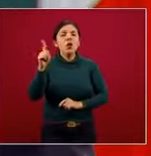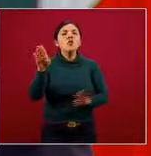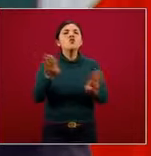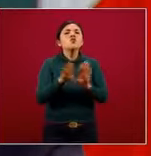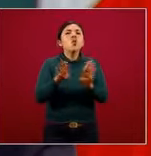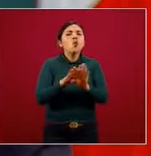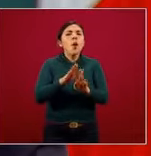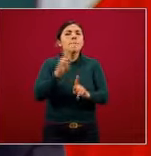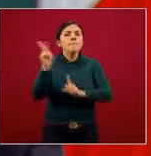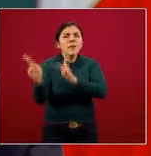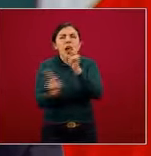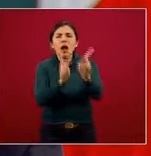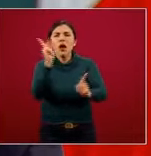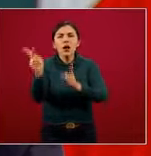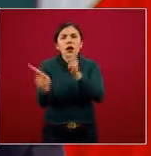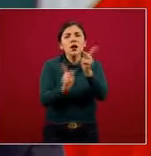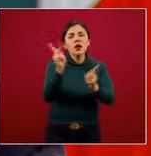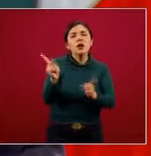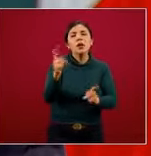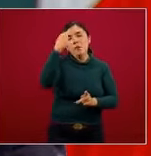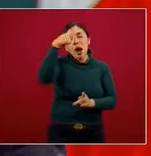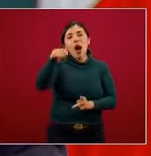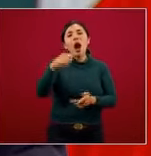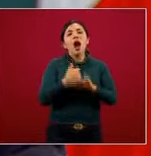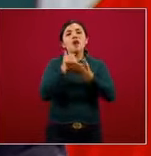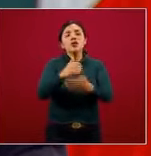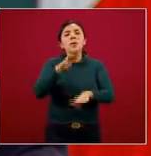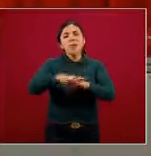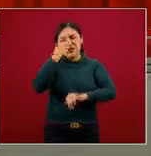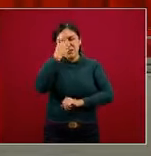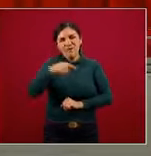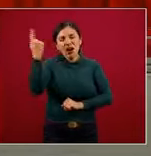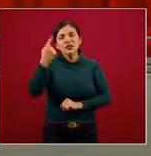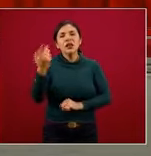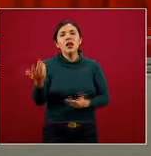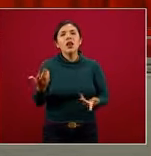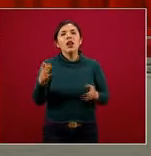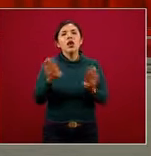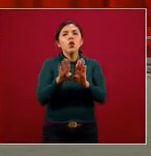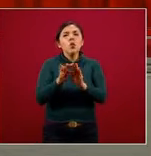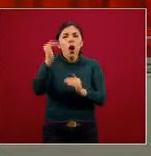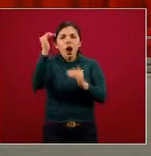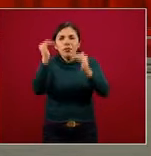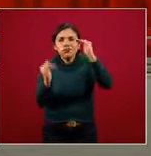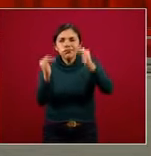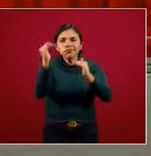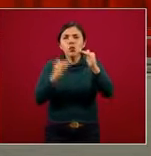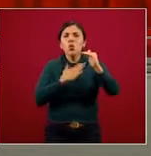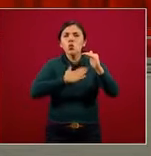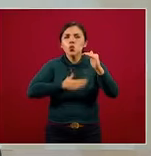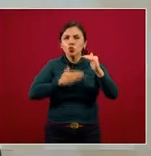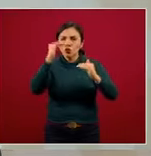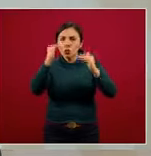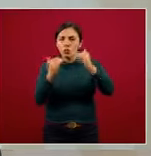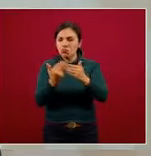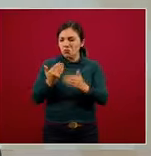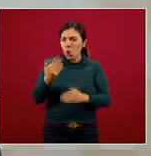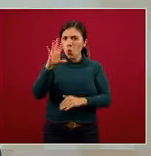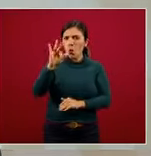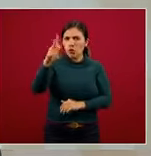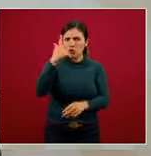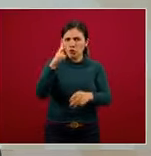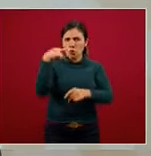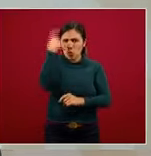de consulta que facilite estos equilibrios. Hace 48 horas